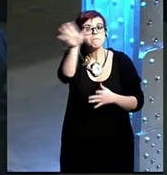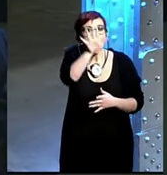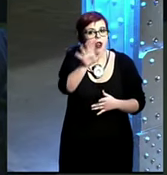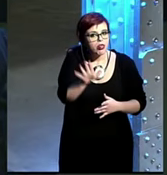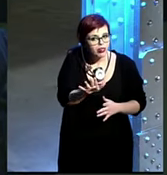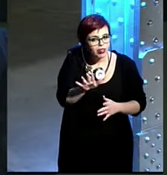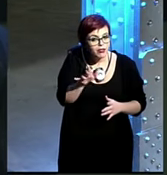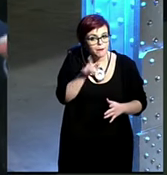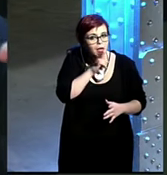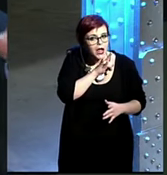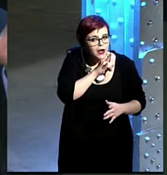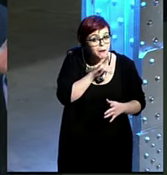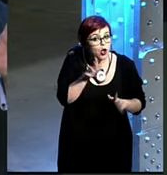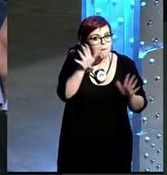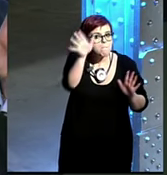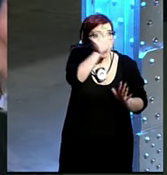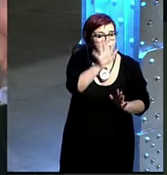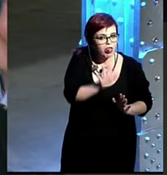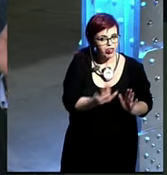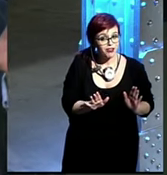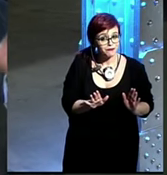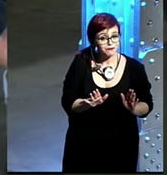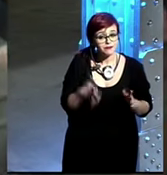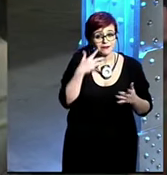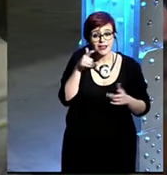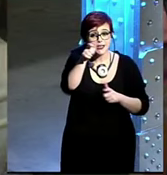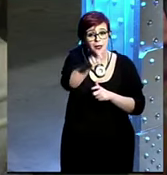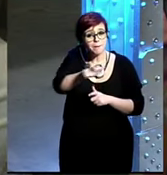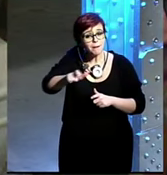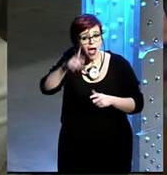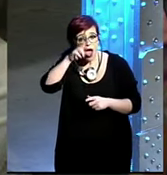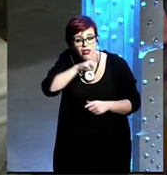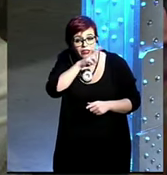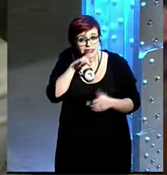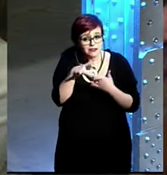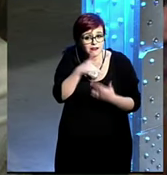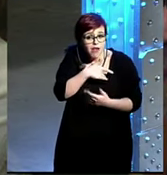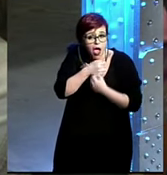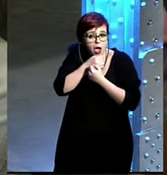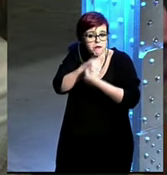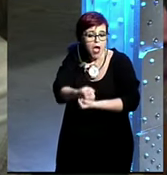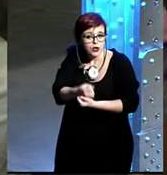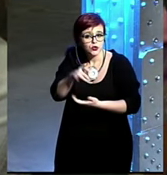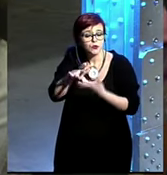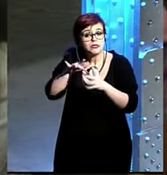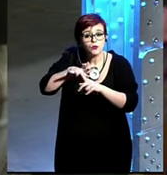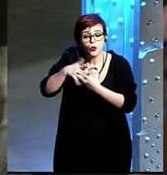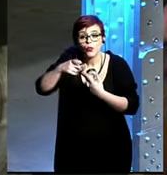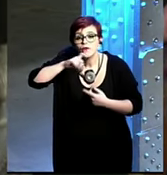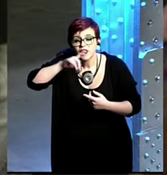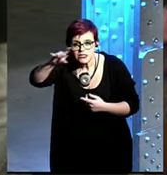todo parece ir mal. Y todos estos padres amaron a todos estos niños en estas circunstancias tan